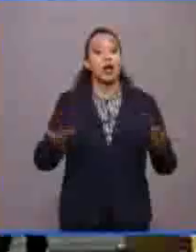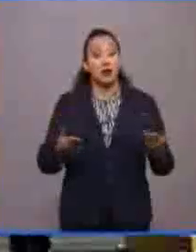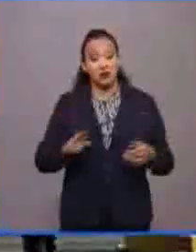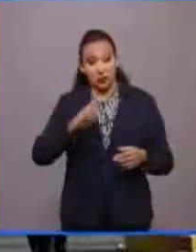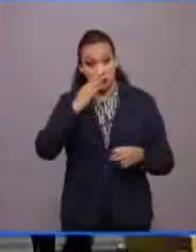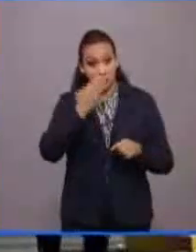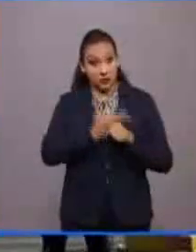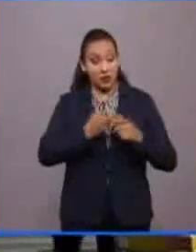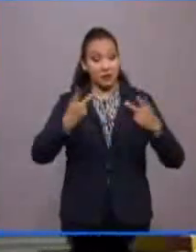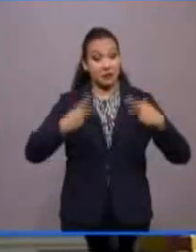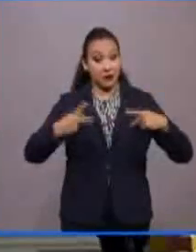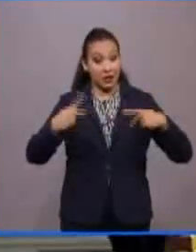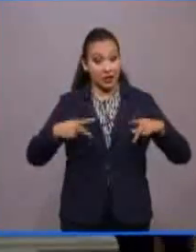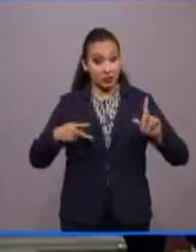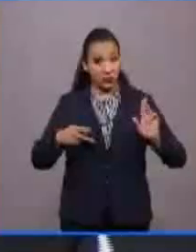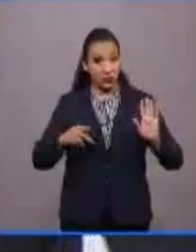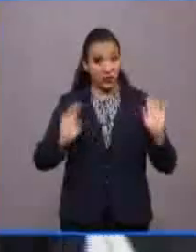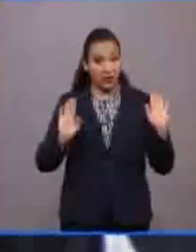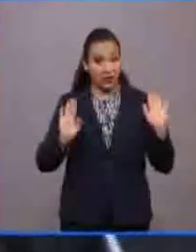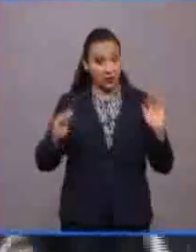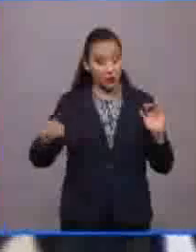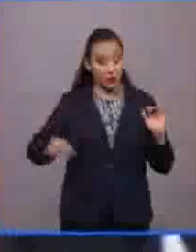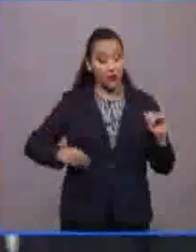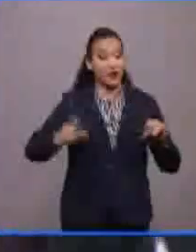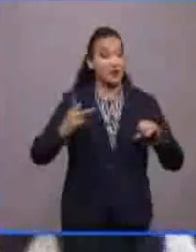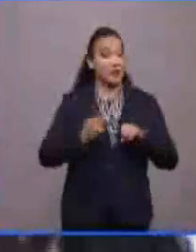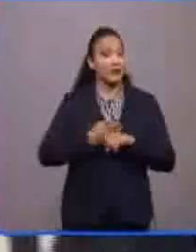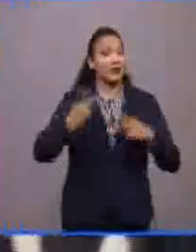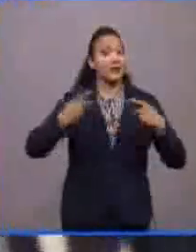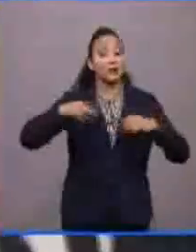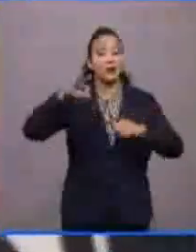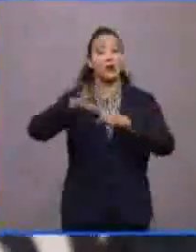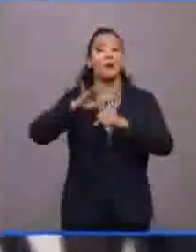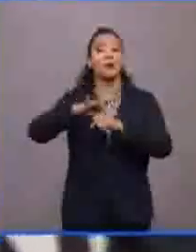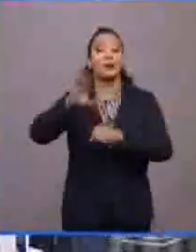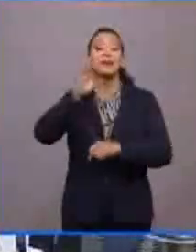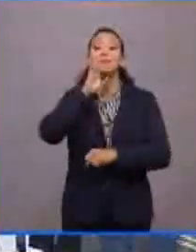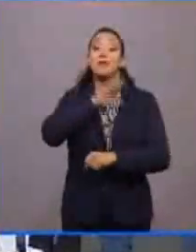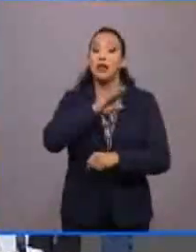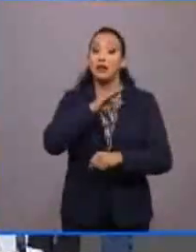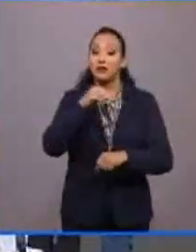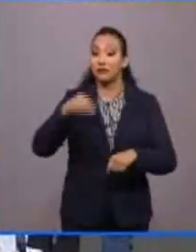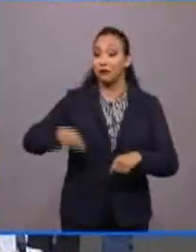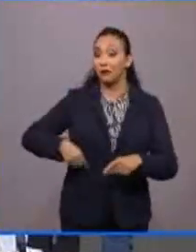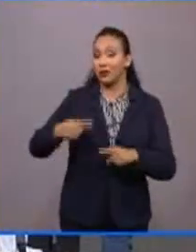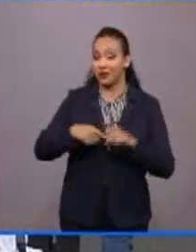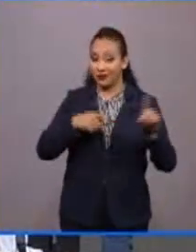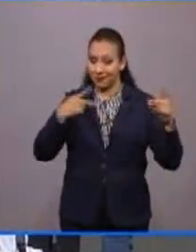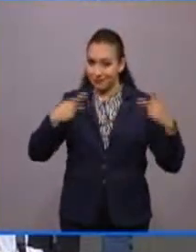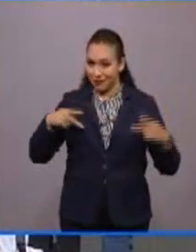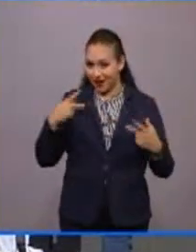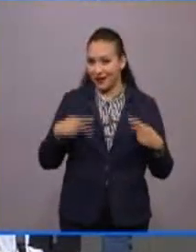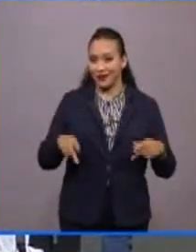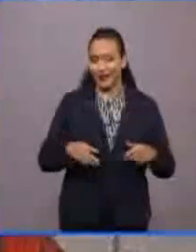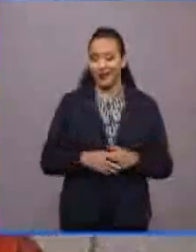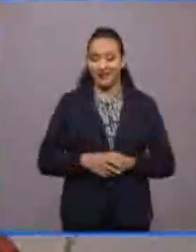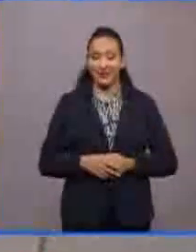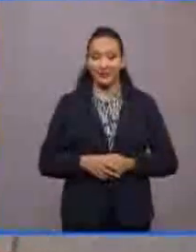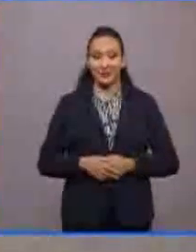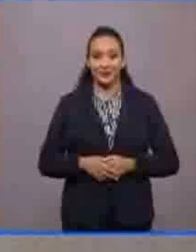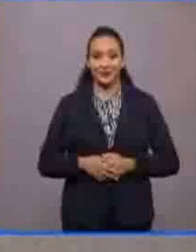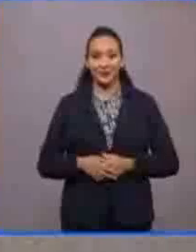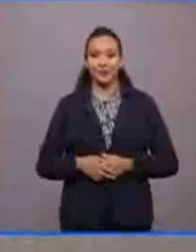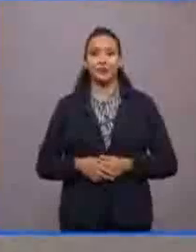de la ciudadanía si malas personas resultan electas, consideró el investigador José Ramón Narváez en el blog Axis del Tribunal